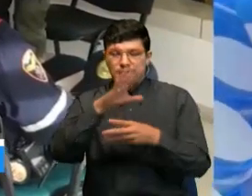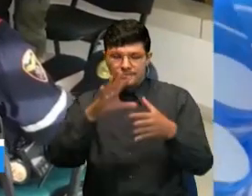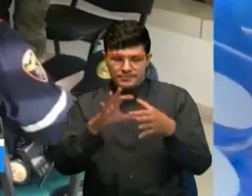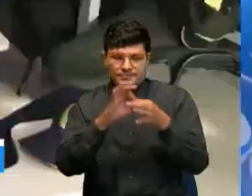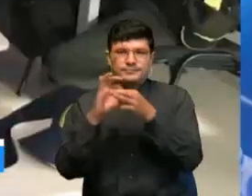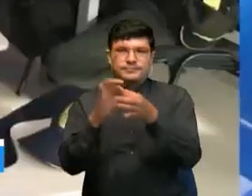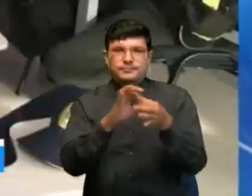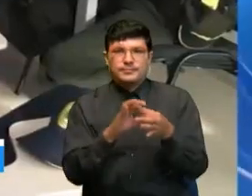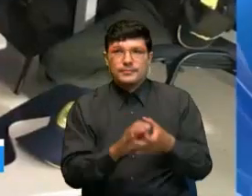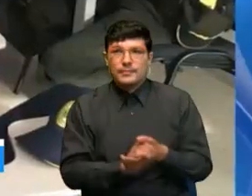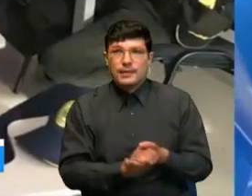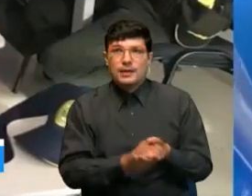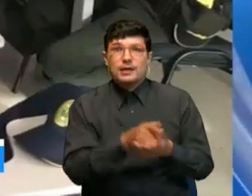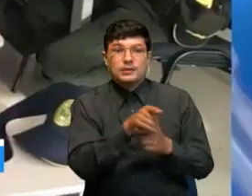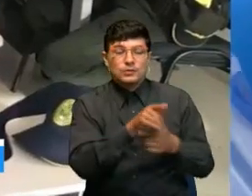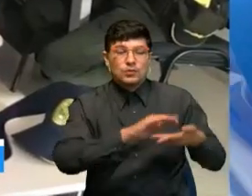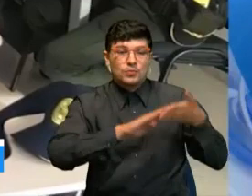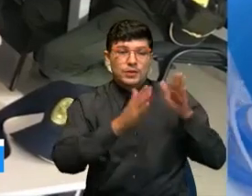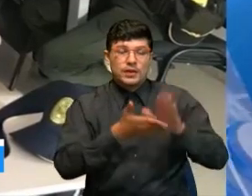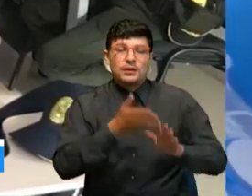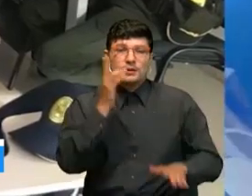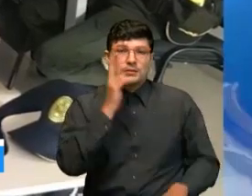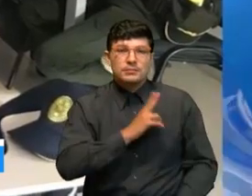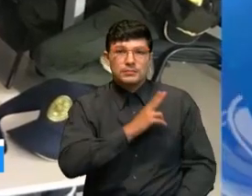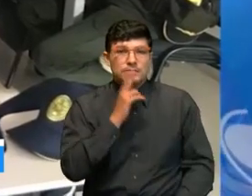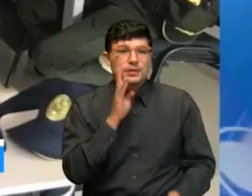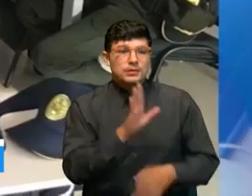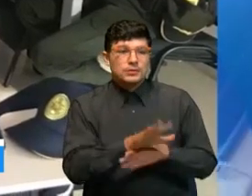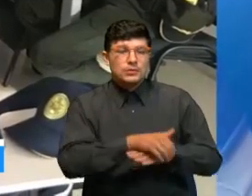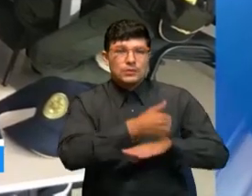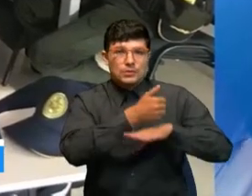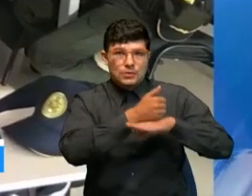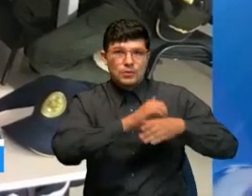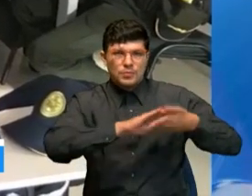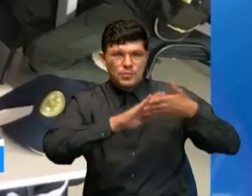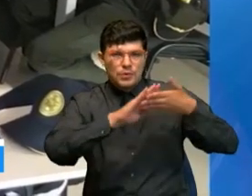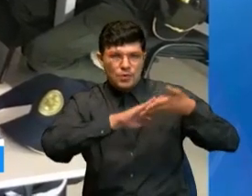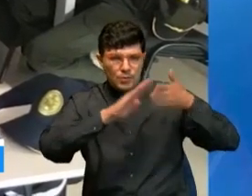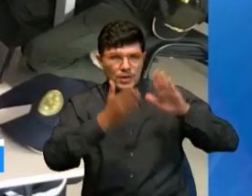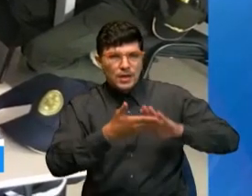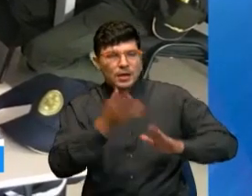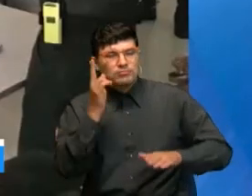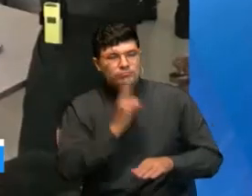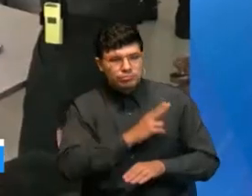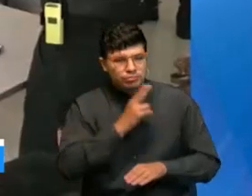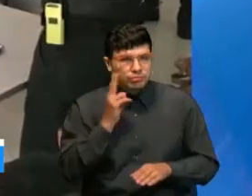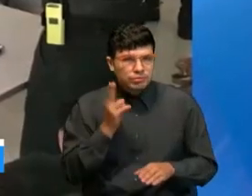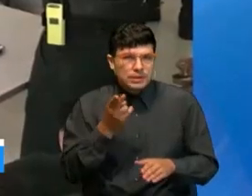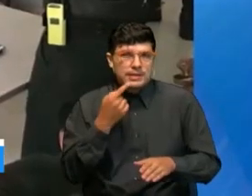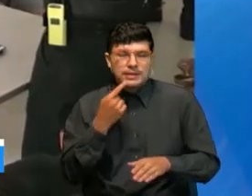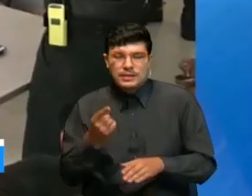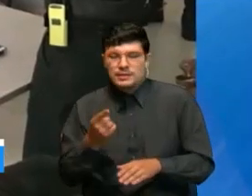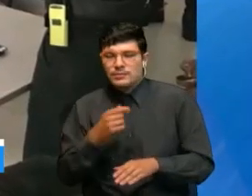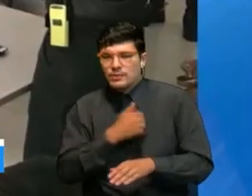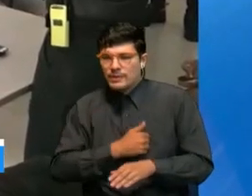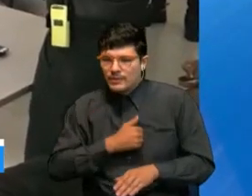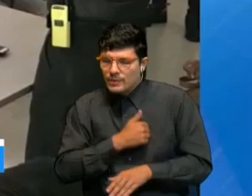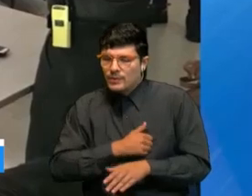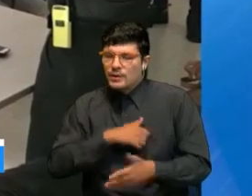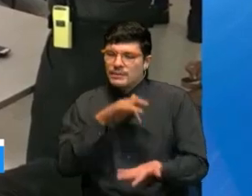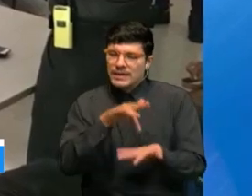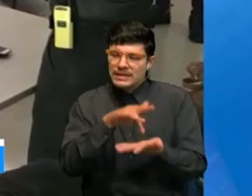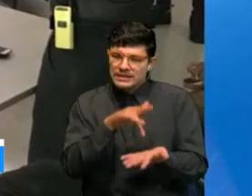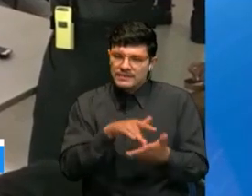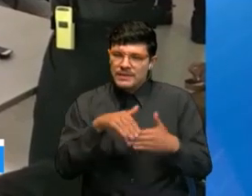algunos compromisos por parte de la comunidad frente a la mayor presencia policial en algunos lugares